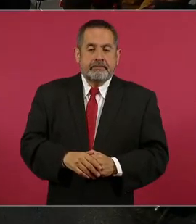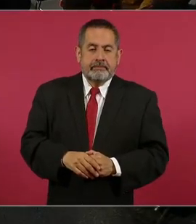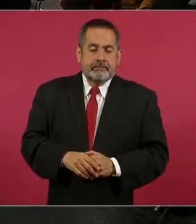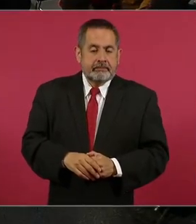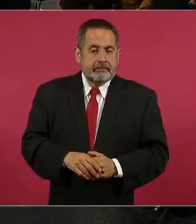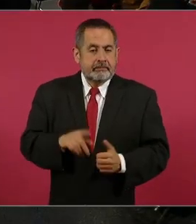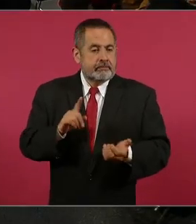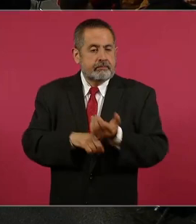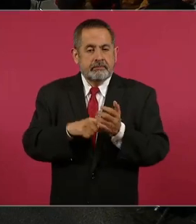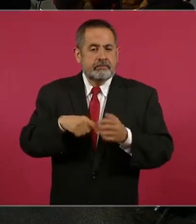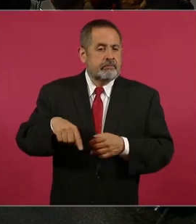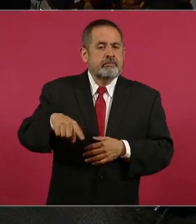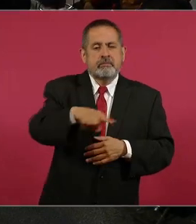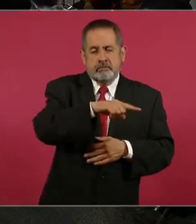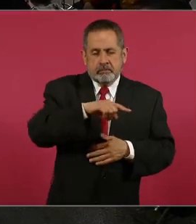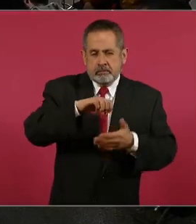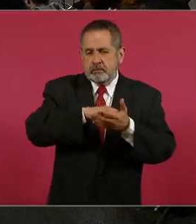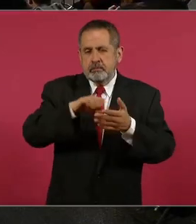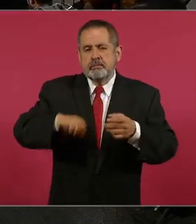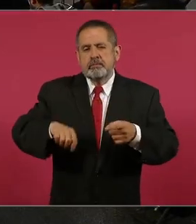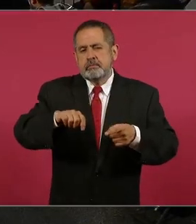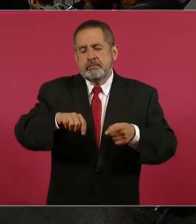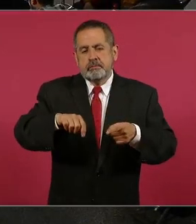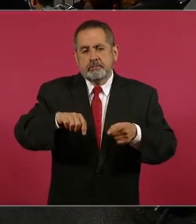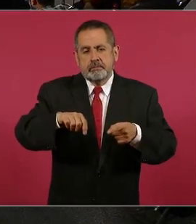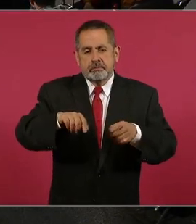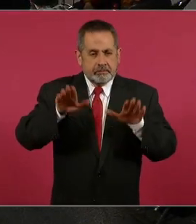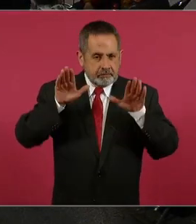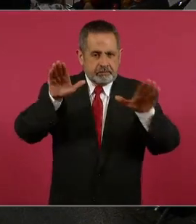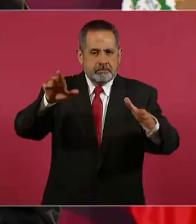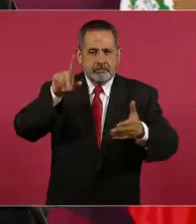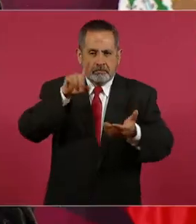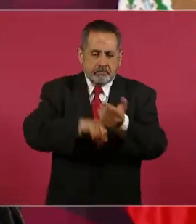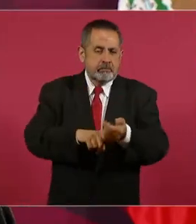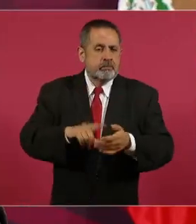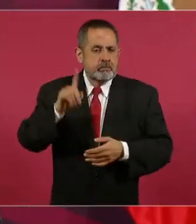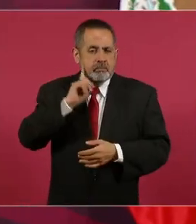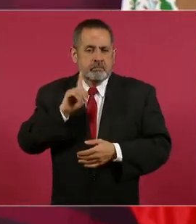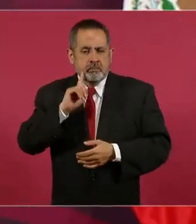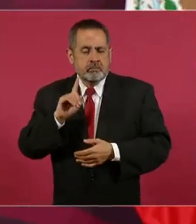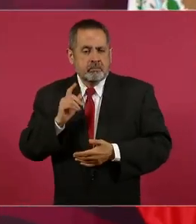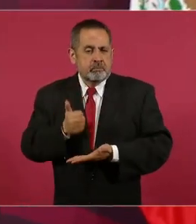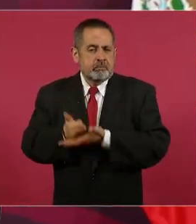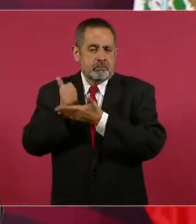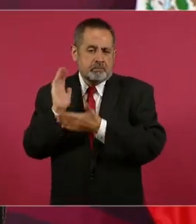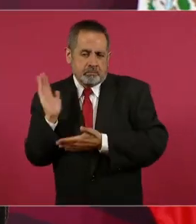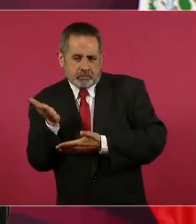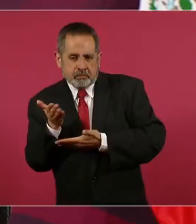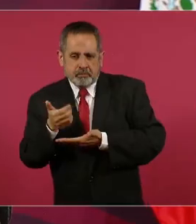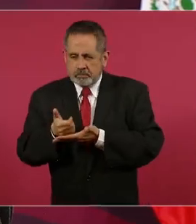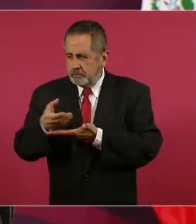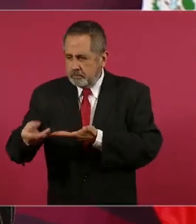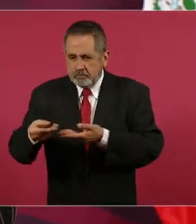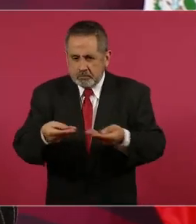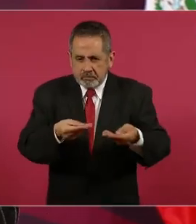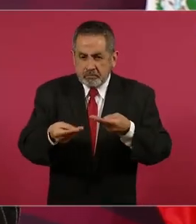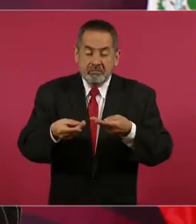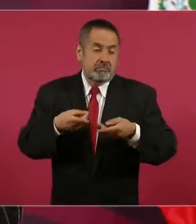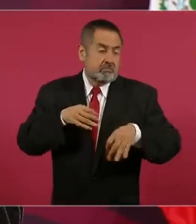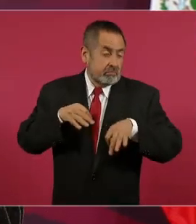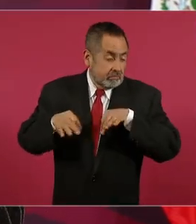sobrecargos, quienes hacen trabajo, quienes dan el servicio, tienen que